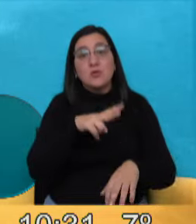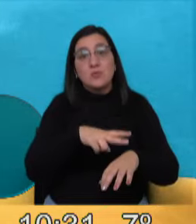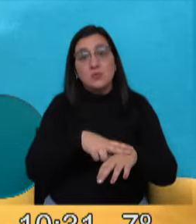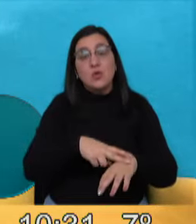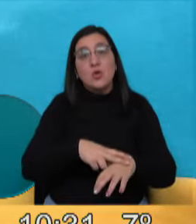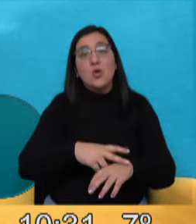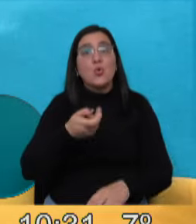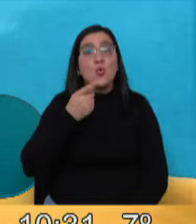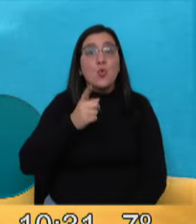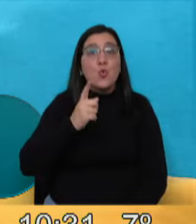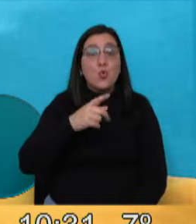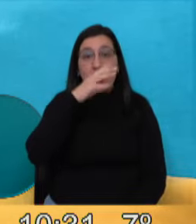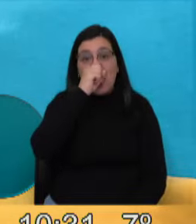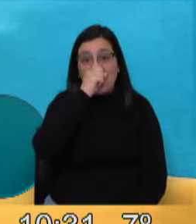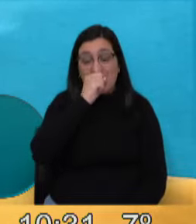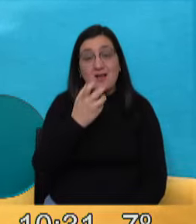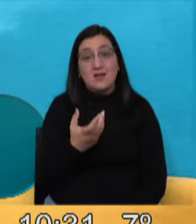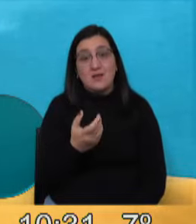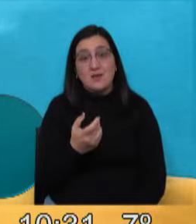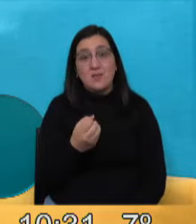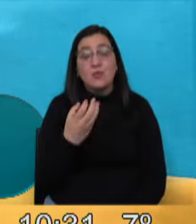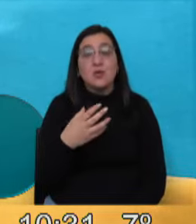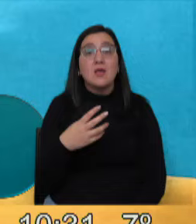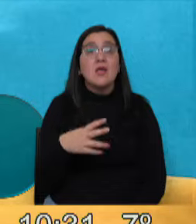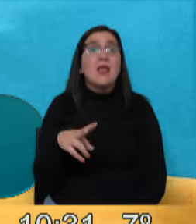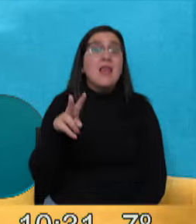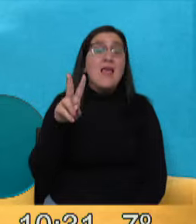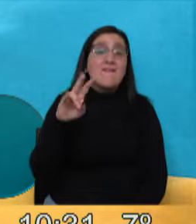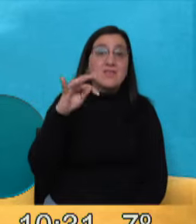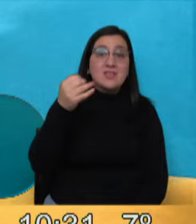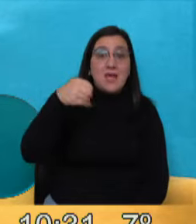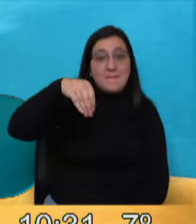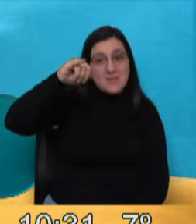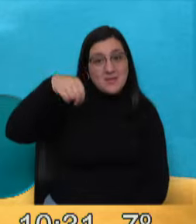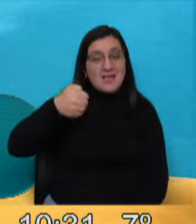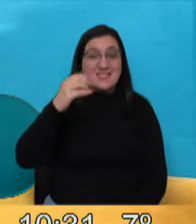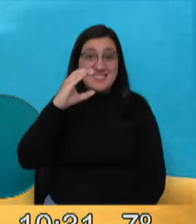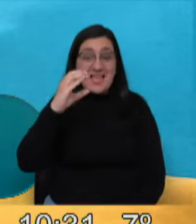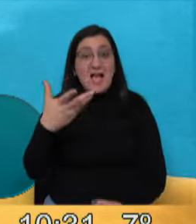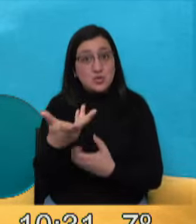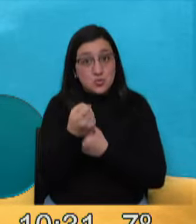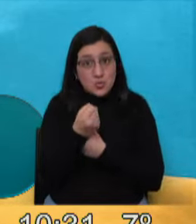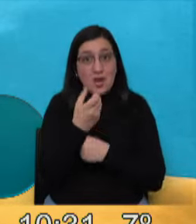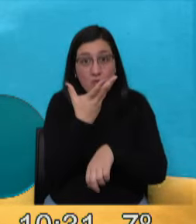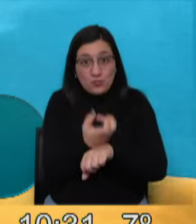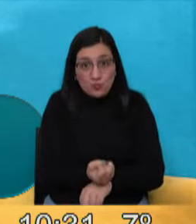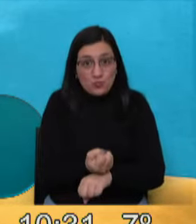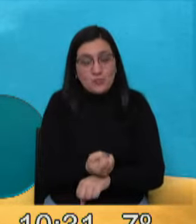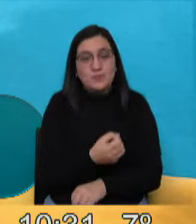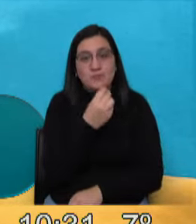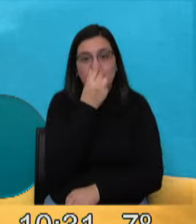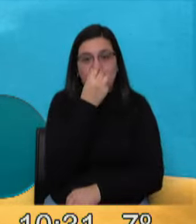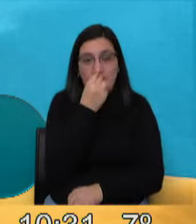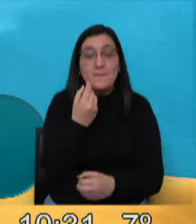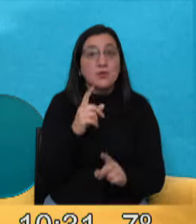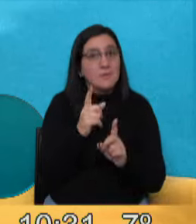jugo de naranja natural, porque la vitamina C ayuda, ¿tá?, a la absorción. Hay muchos tips, pero la